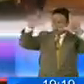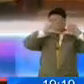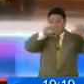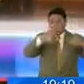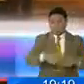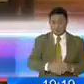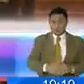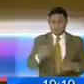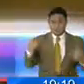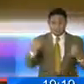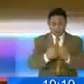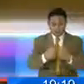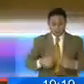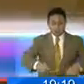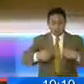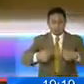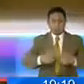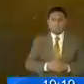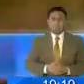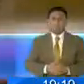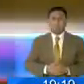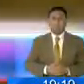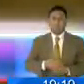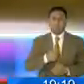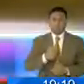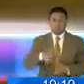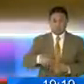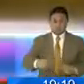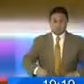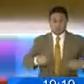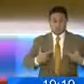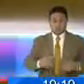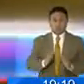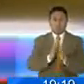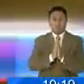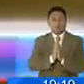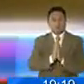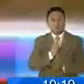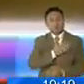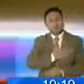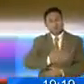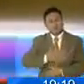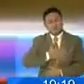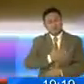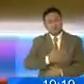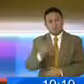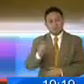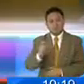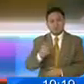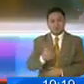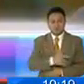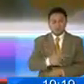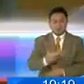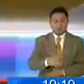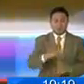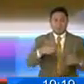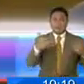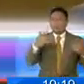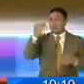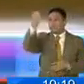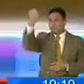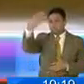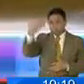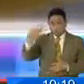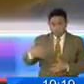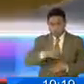a semana seguida. Nosotros sí, como moradores y vivimos aquí, le hacemos por favor ese pedido de que pongan, no sé, un semáforo,